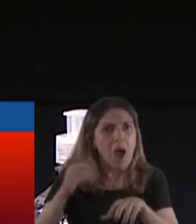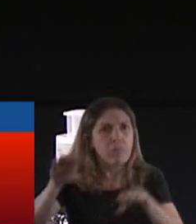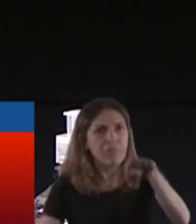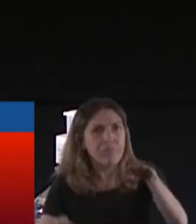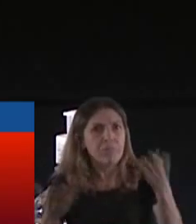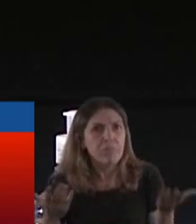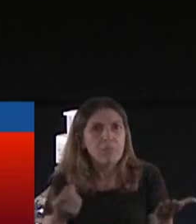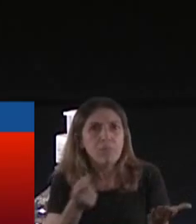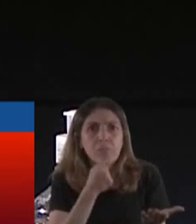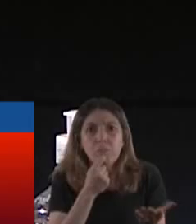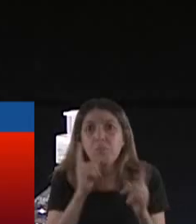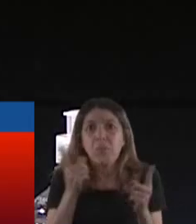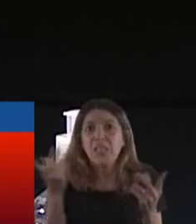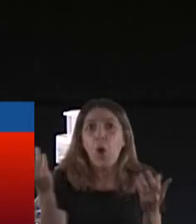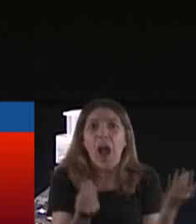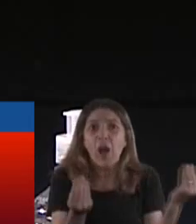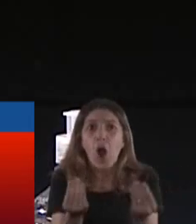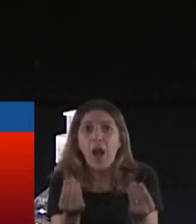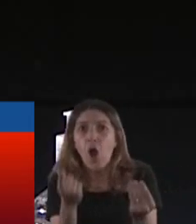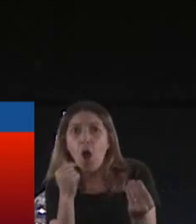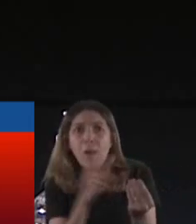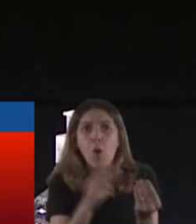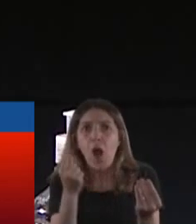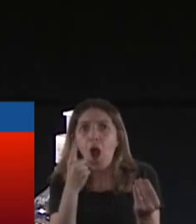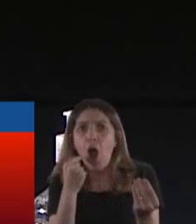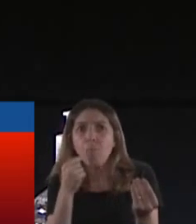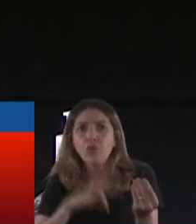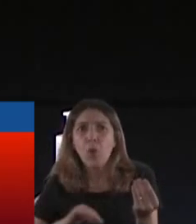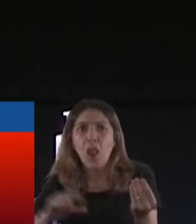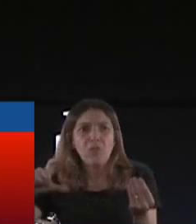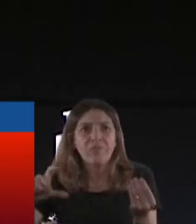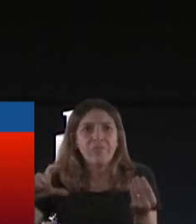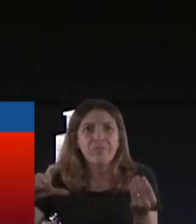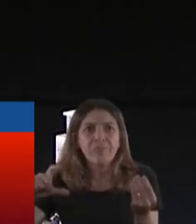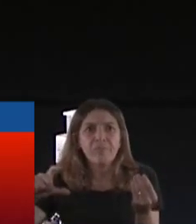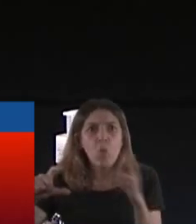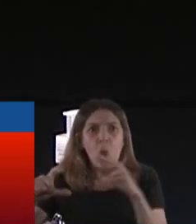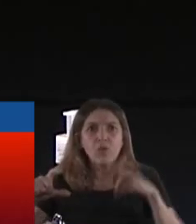Cuando para el mismo trabajo hay un sueldo para un hombre y un sueldo para una mujer.